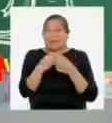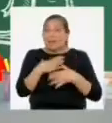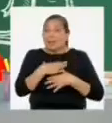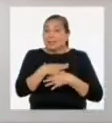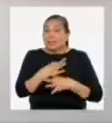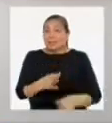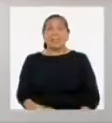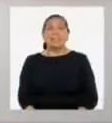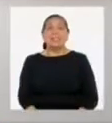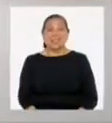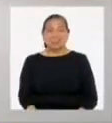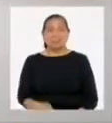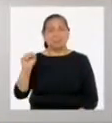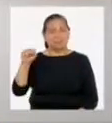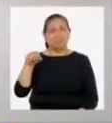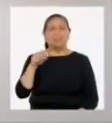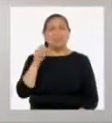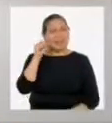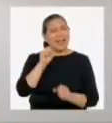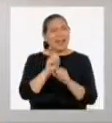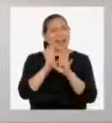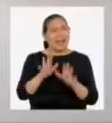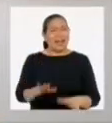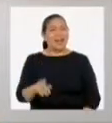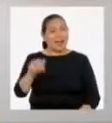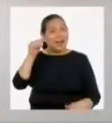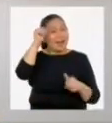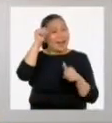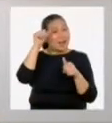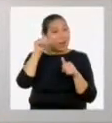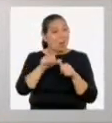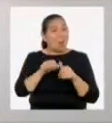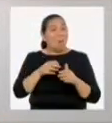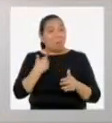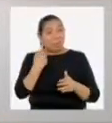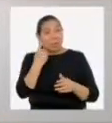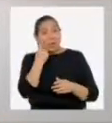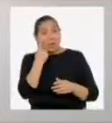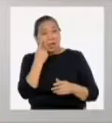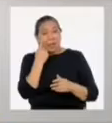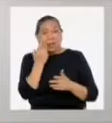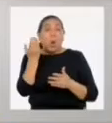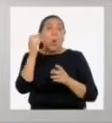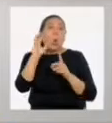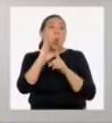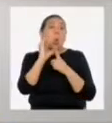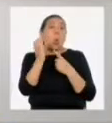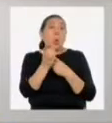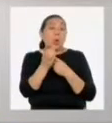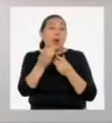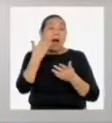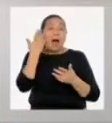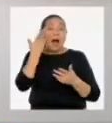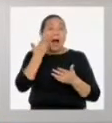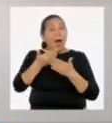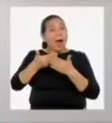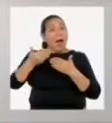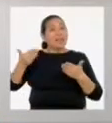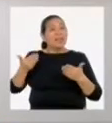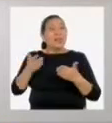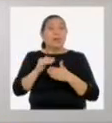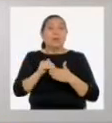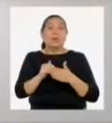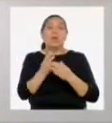tan interesante. ¡Claro que sí, Rodrigo! Recuerden que pueden conocer piezas de culturas prehispánicas